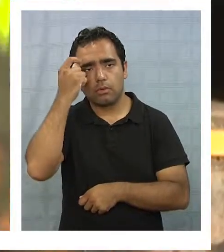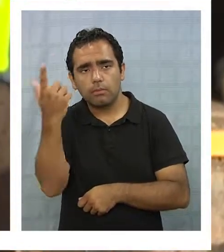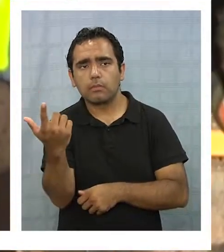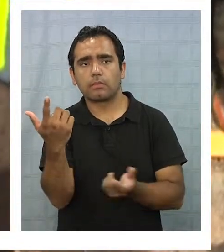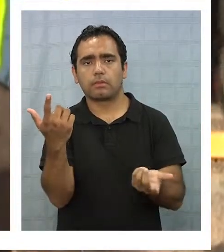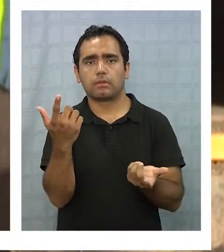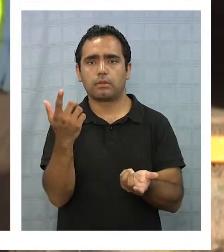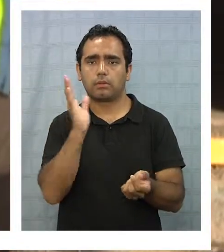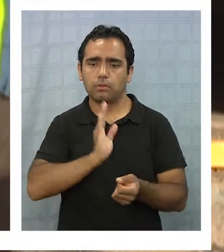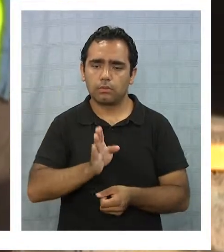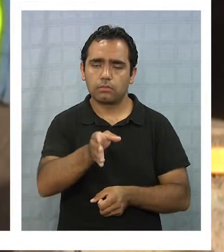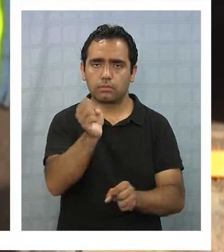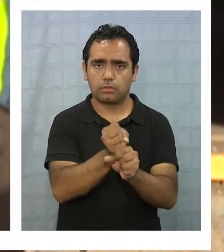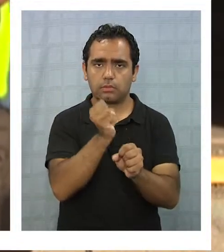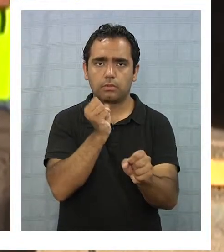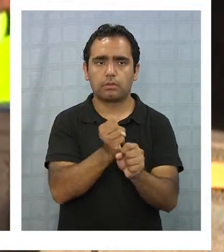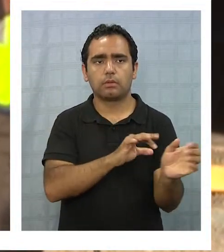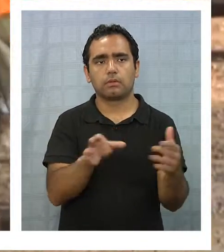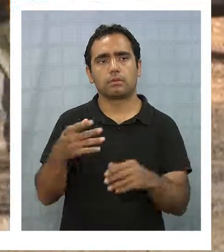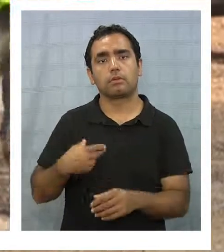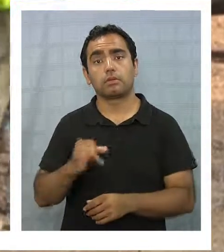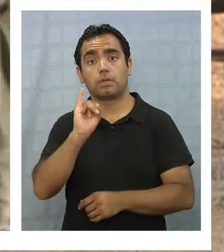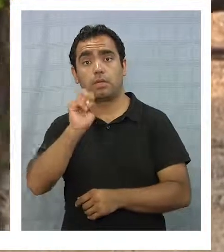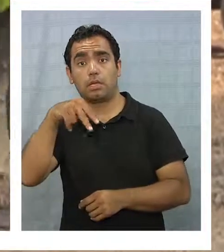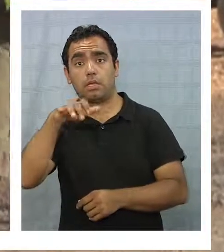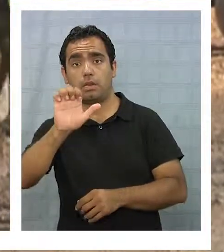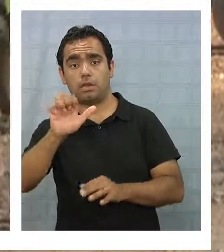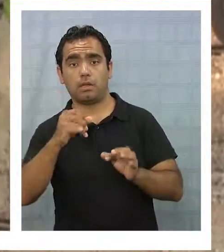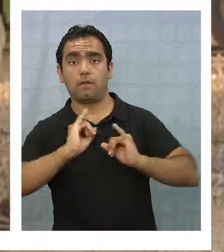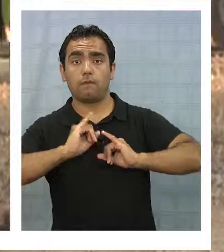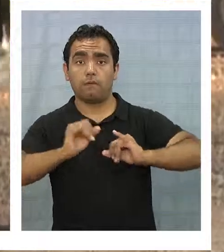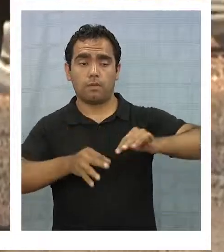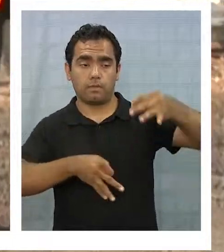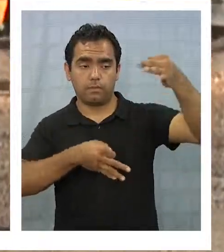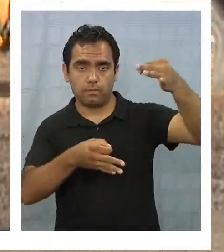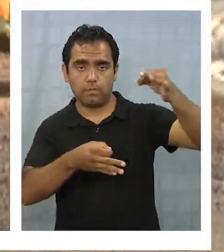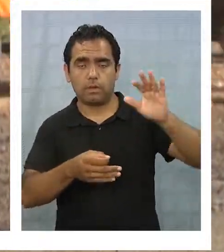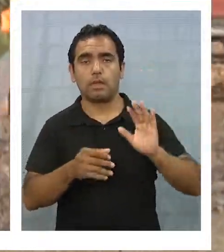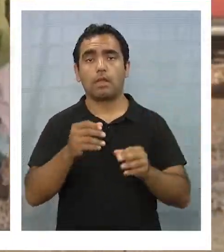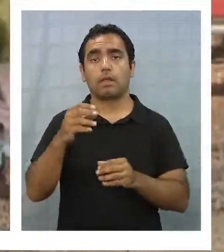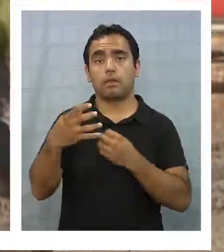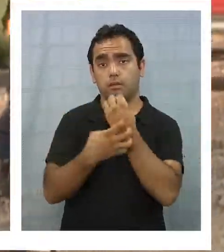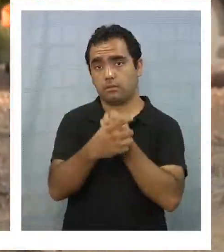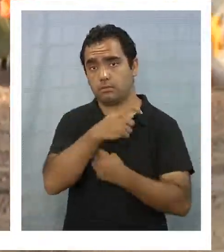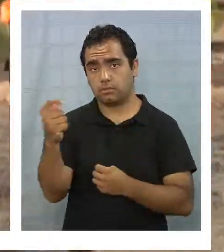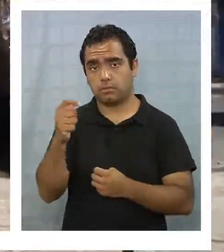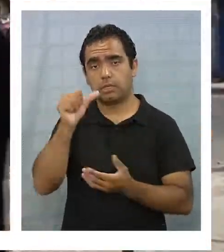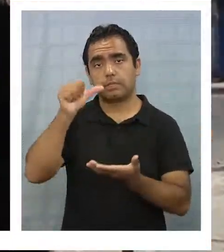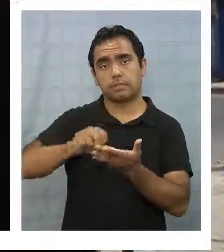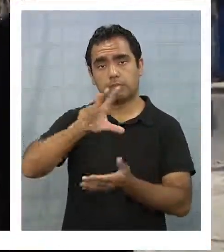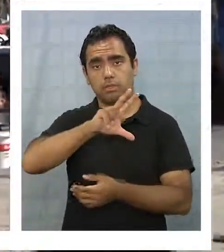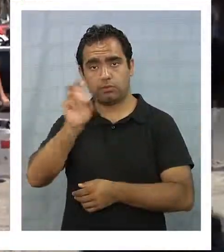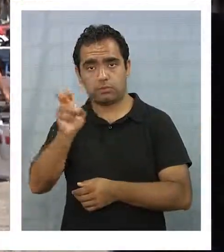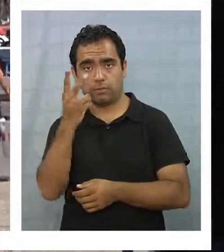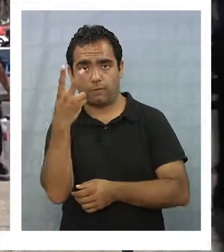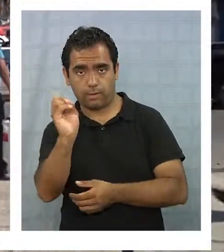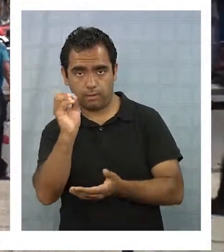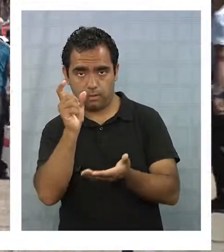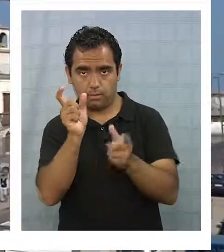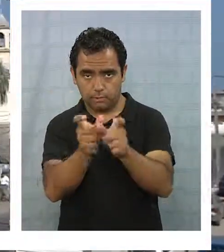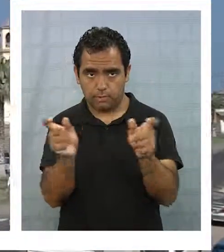país. En lo estadístico del informe INE, la fuerza de trabajo de Tarapacá registró un aumento de 6.820 personas